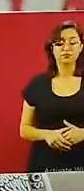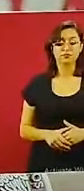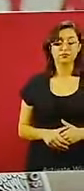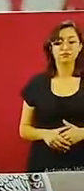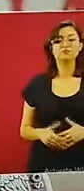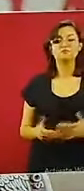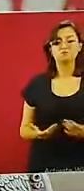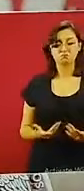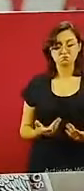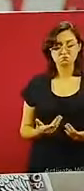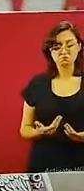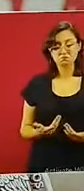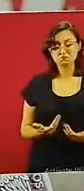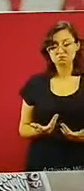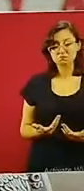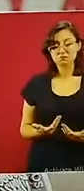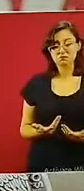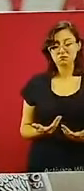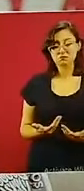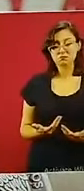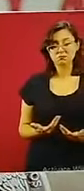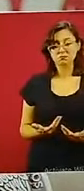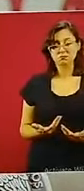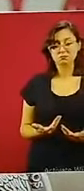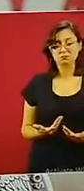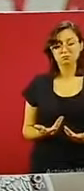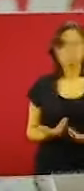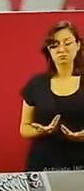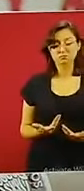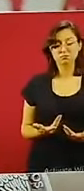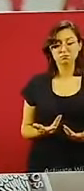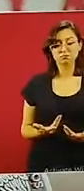se le está dando un trato